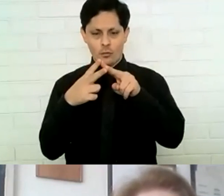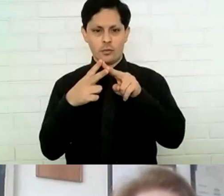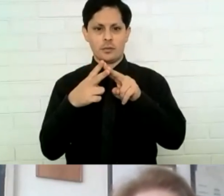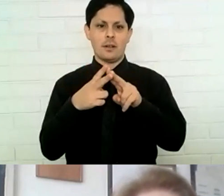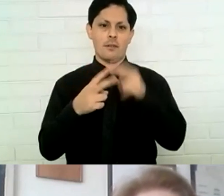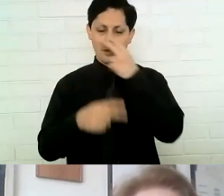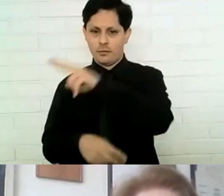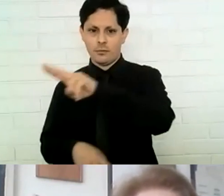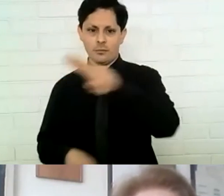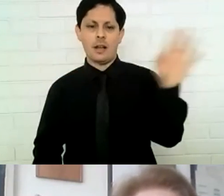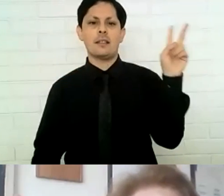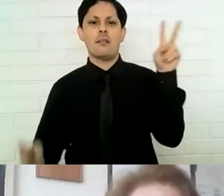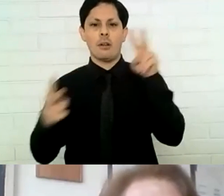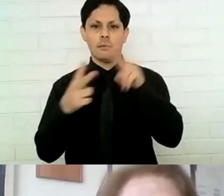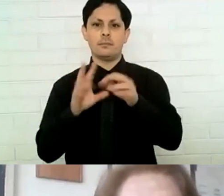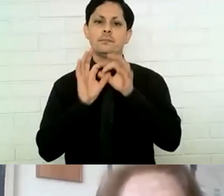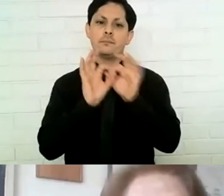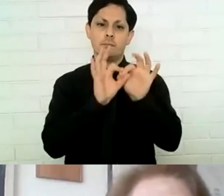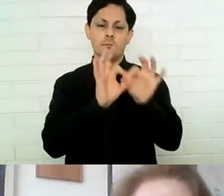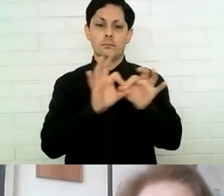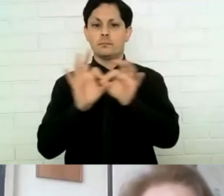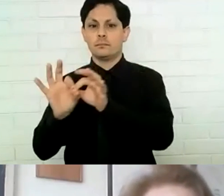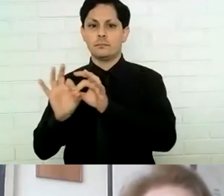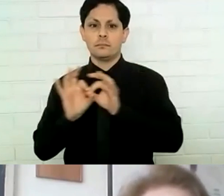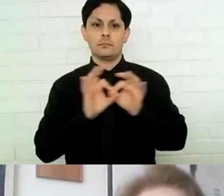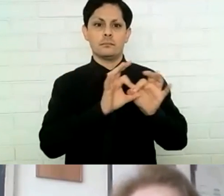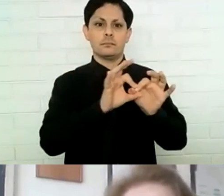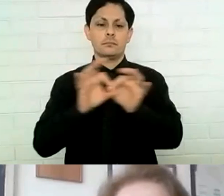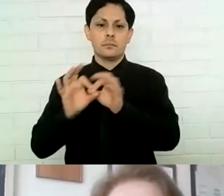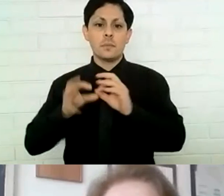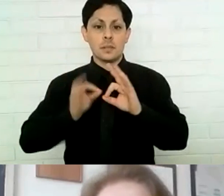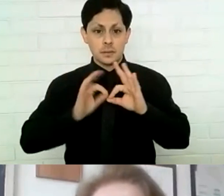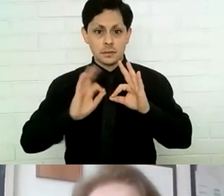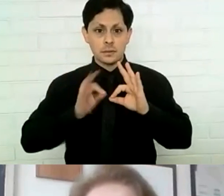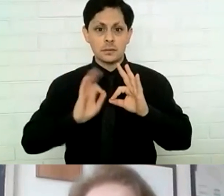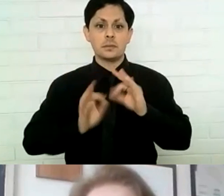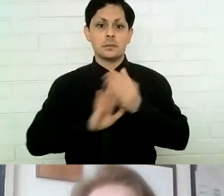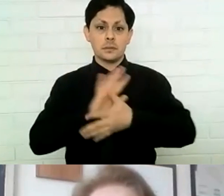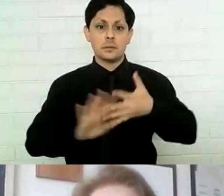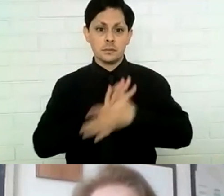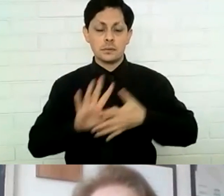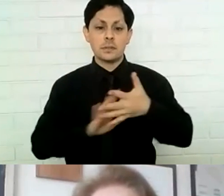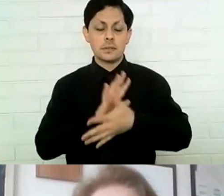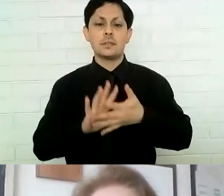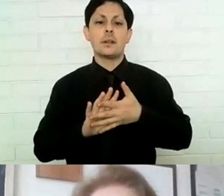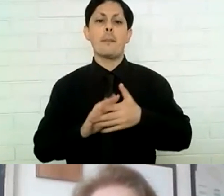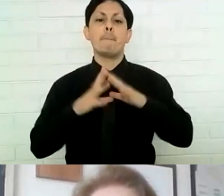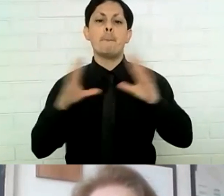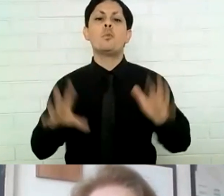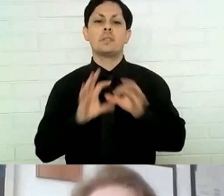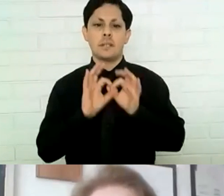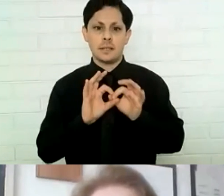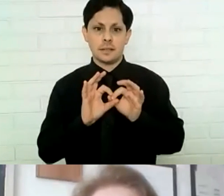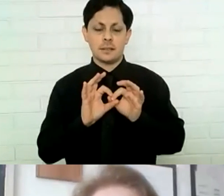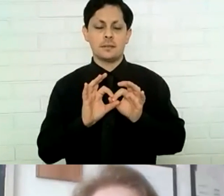Gracias, Sardel. Queremos agradecer a nuestro intérprete de señas, Francisco Núñez. Muchas gracias